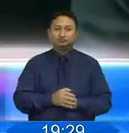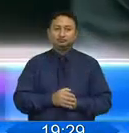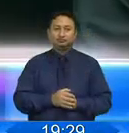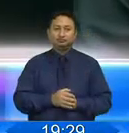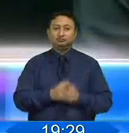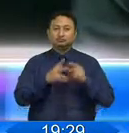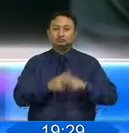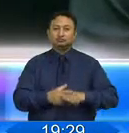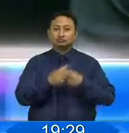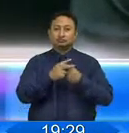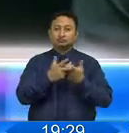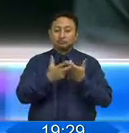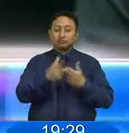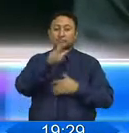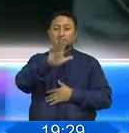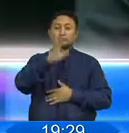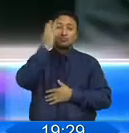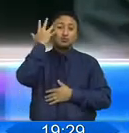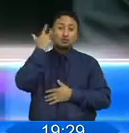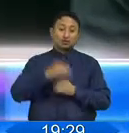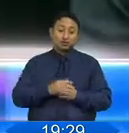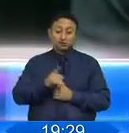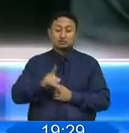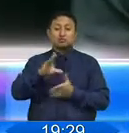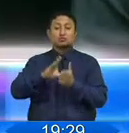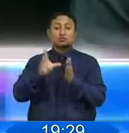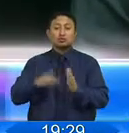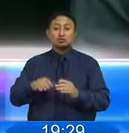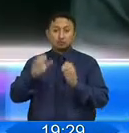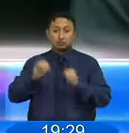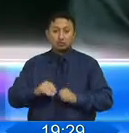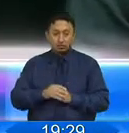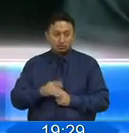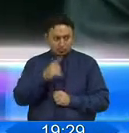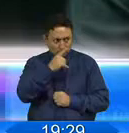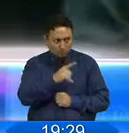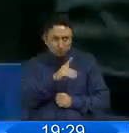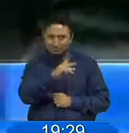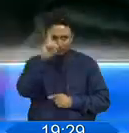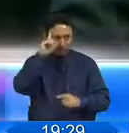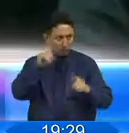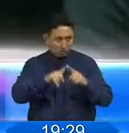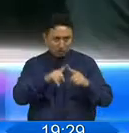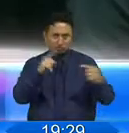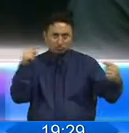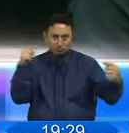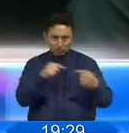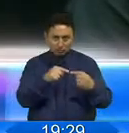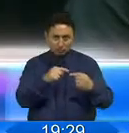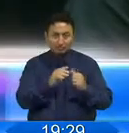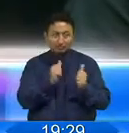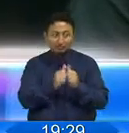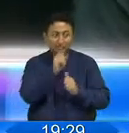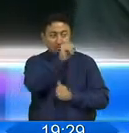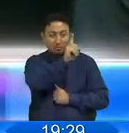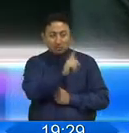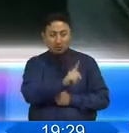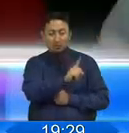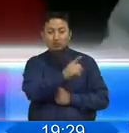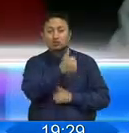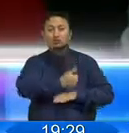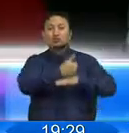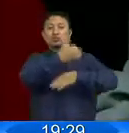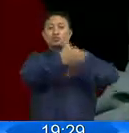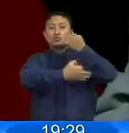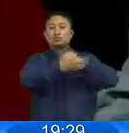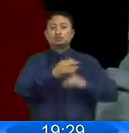Empiezan a correr los 5 días que tienen los ciudadanos para presentar impugnaciones a cada uno de los postulantes a jueces y juezas. Los